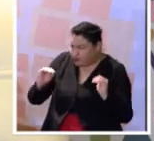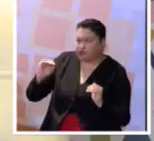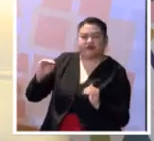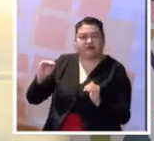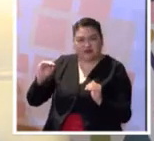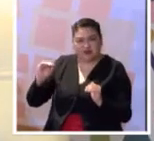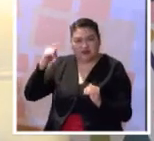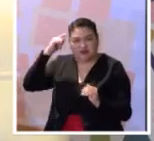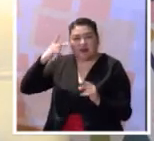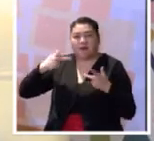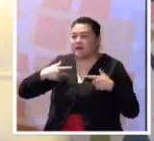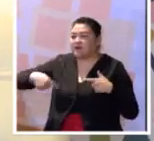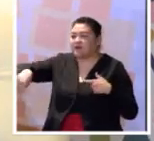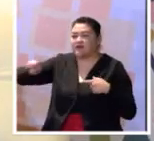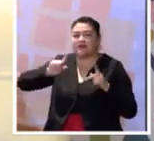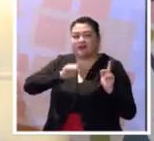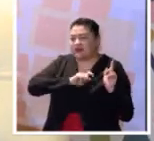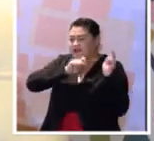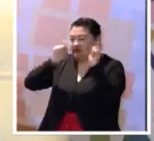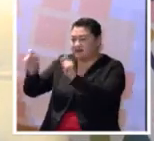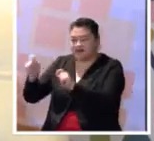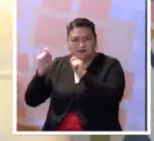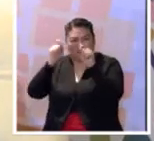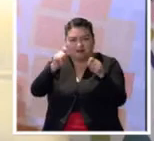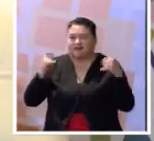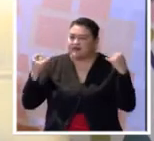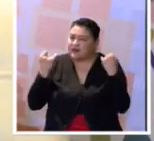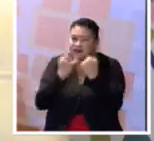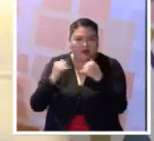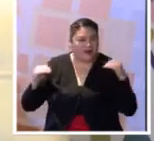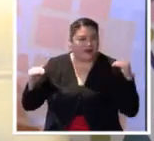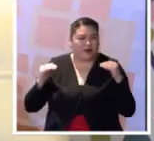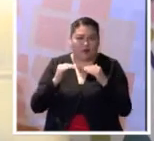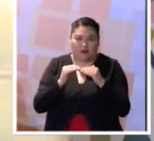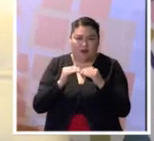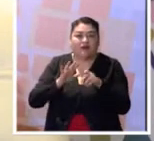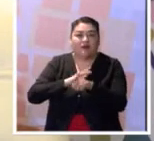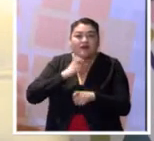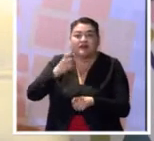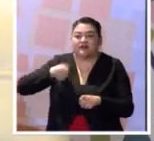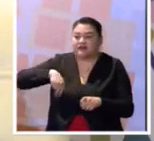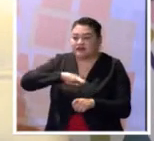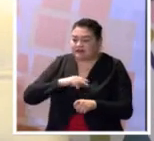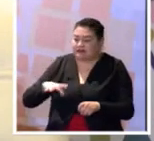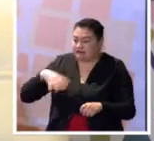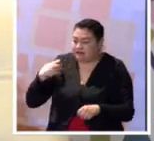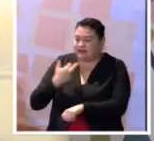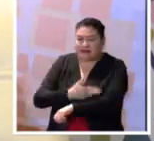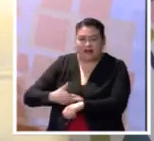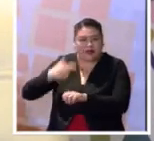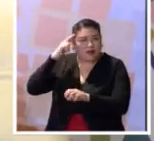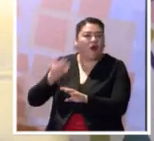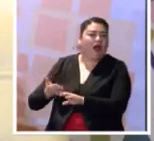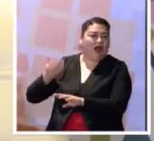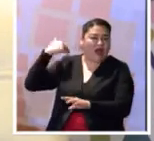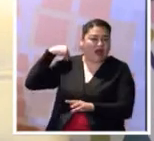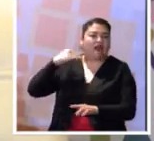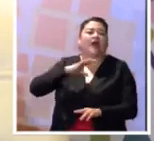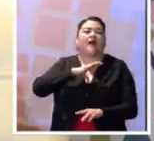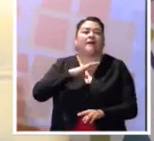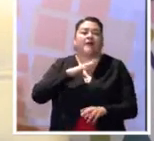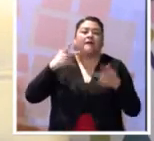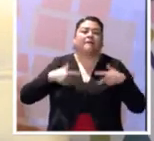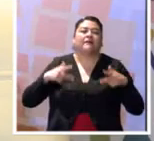representación sea igualitaria entre hombres y mujeres. Y es por eso que hemos dado el gran salto también de la cuota hacia la paridad, porque la